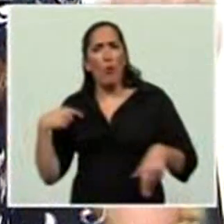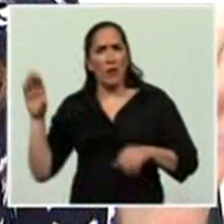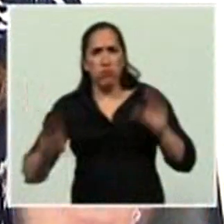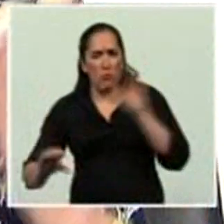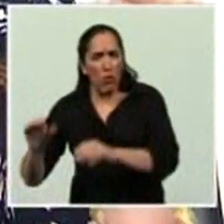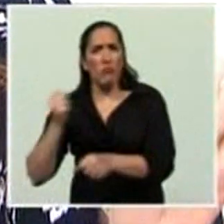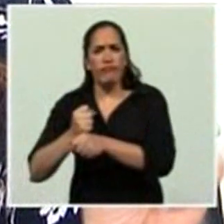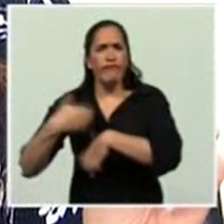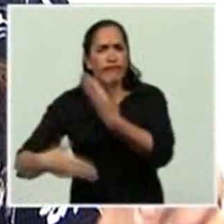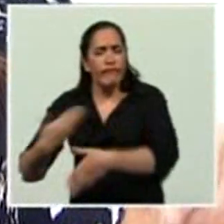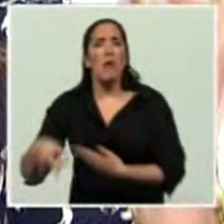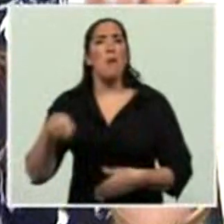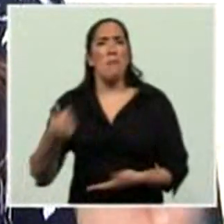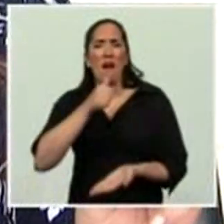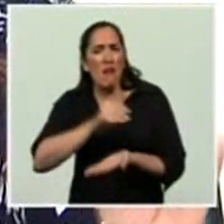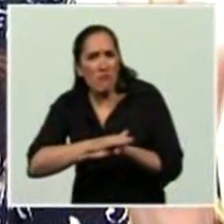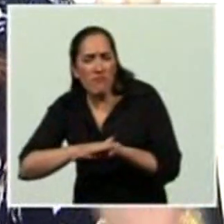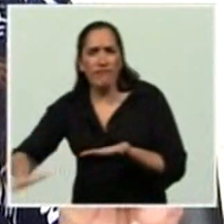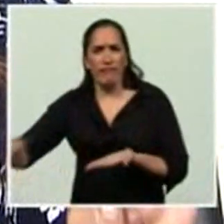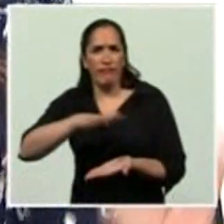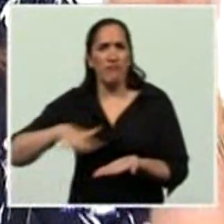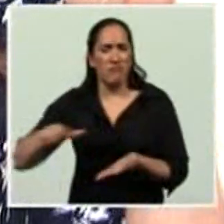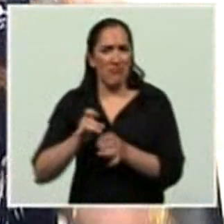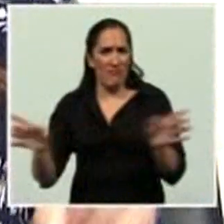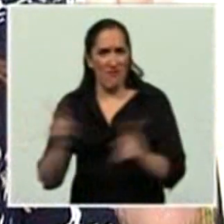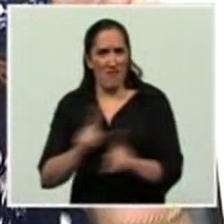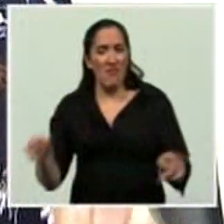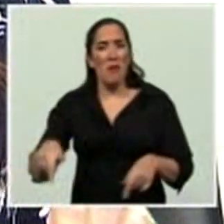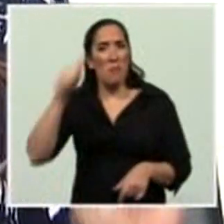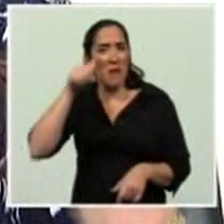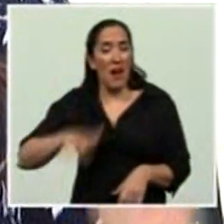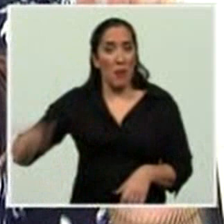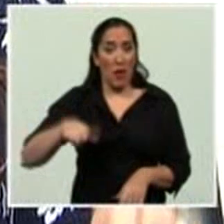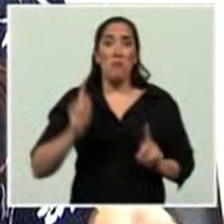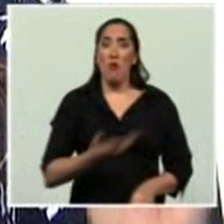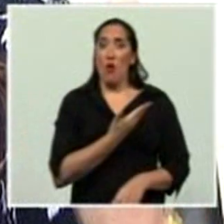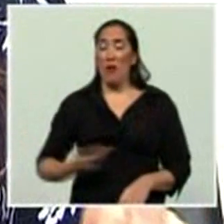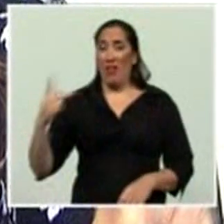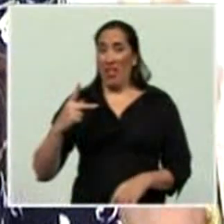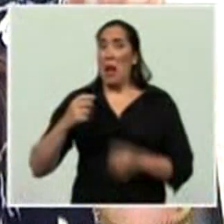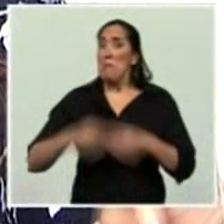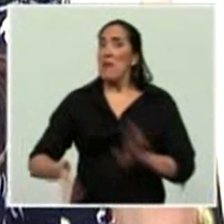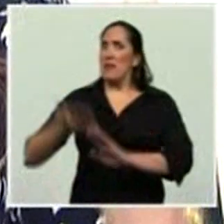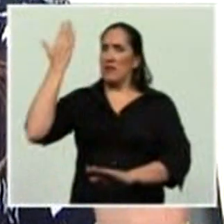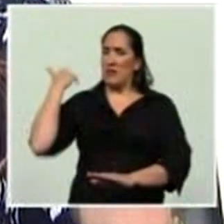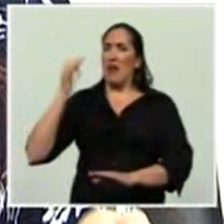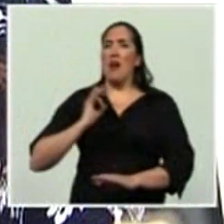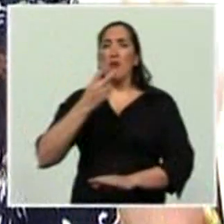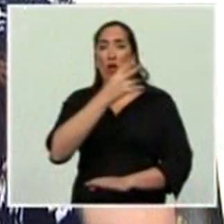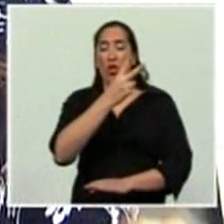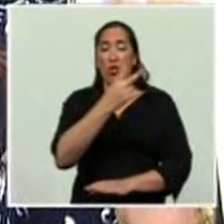la obra total de saami de la ciudad de mar de plata que este gobierno que Néstor kisner inició en el año